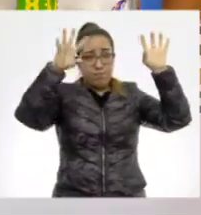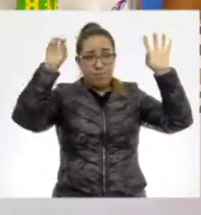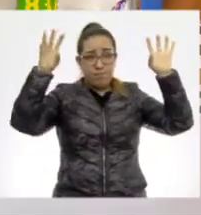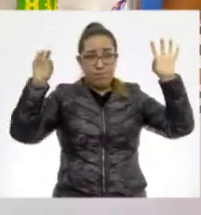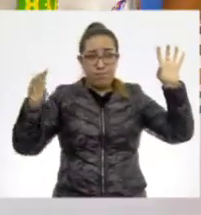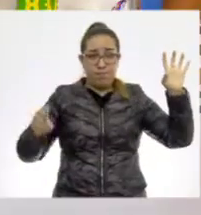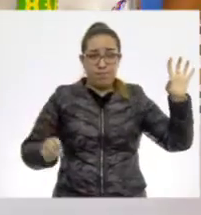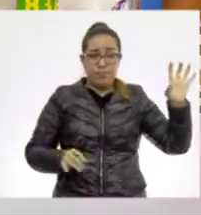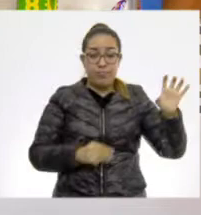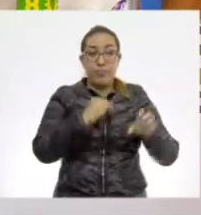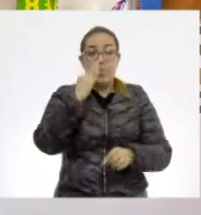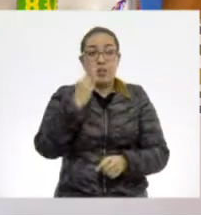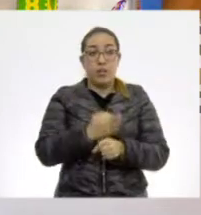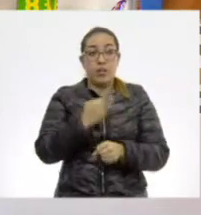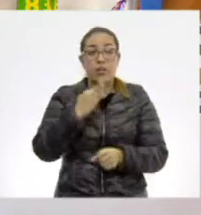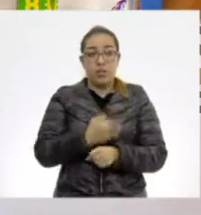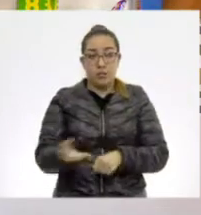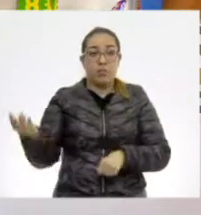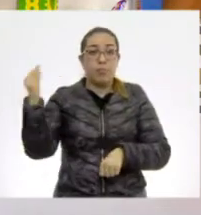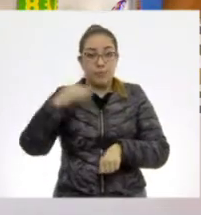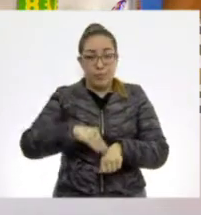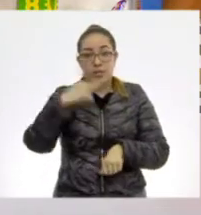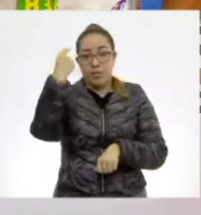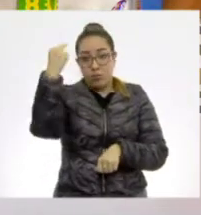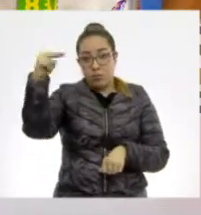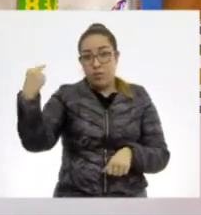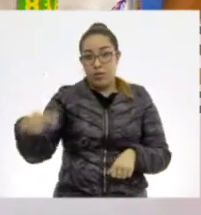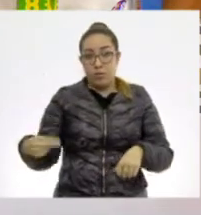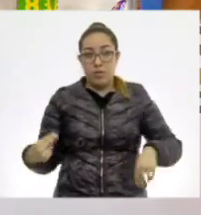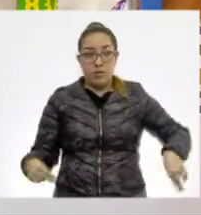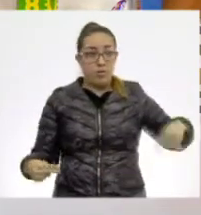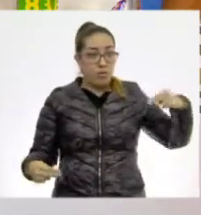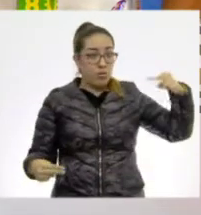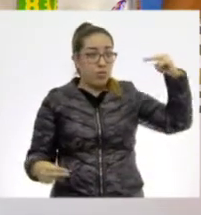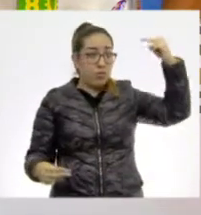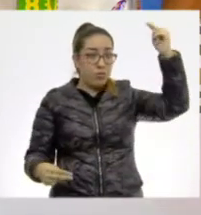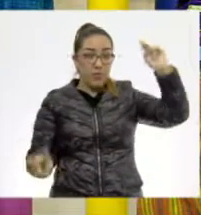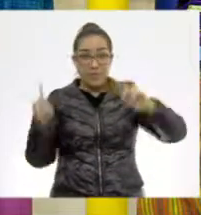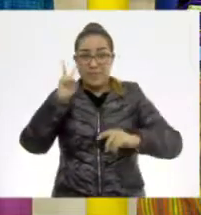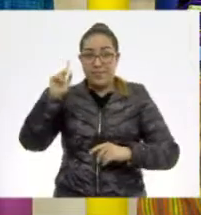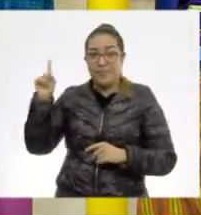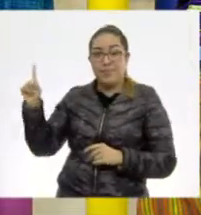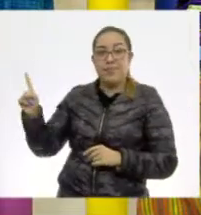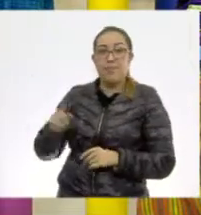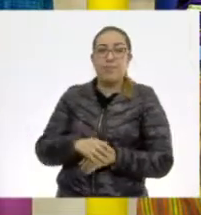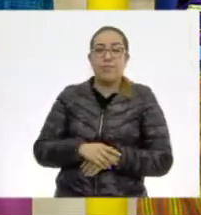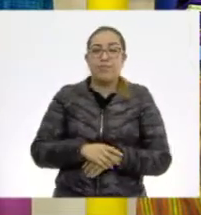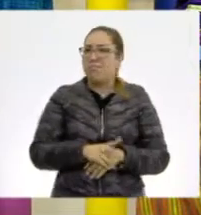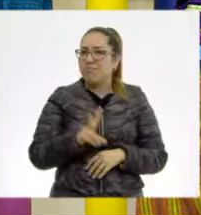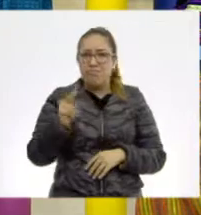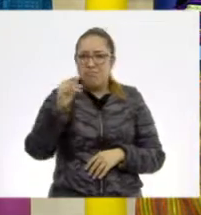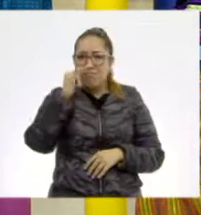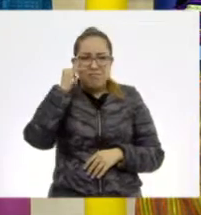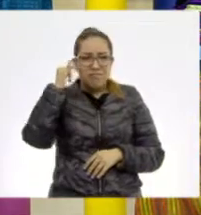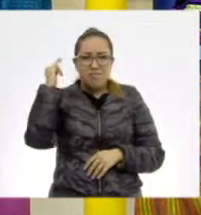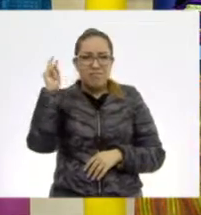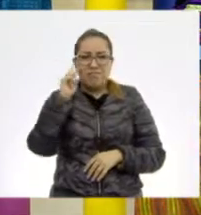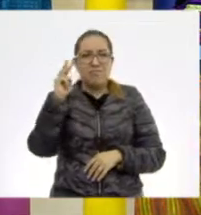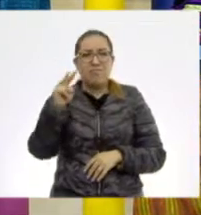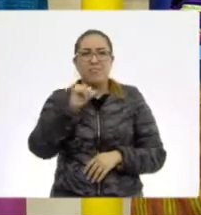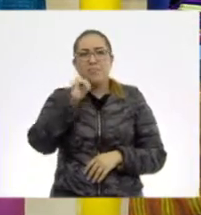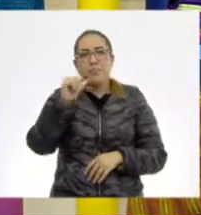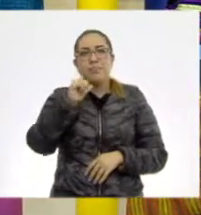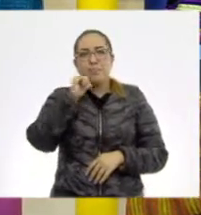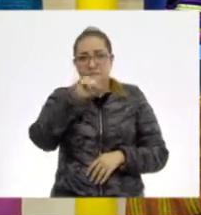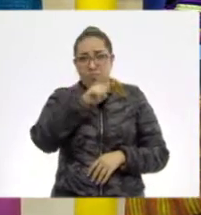estrellas. Pero vamos a ponerles un nombre. Y aquí están las estrellas, ¿las puedes ver? No, yo solo veo dos hojas. A